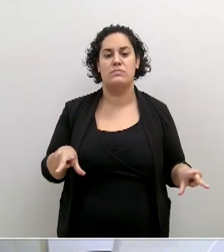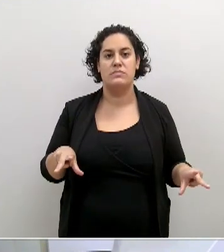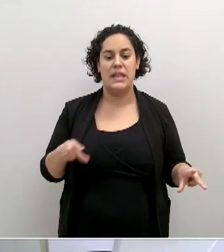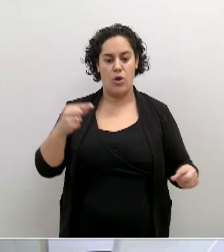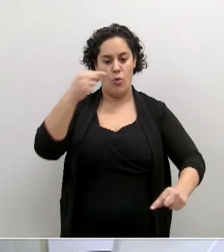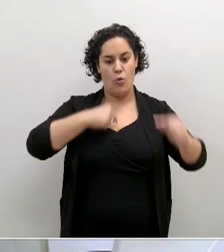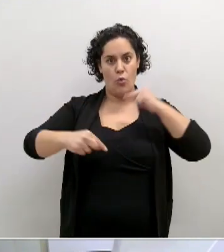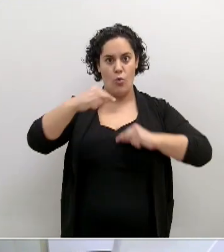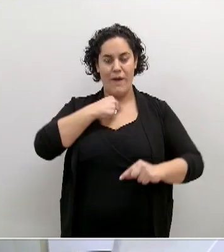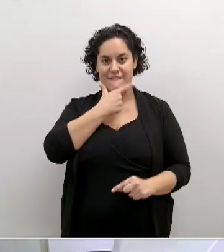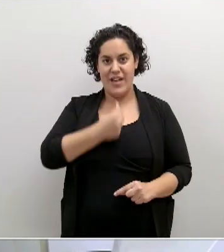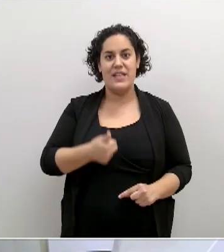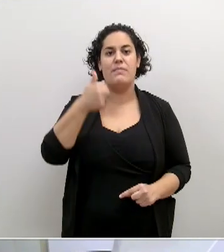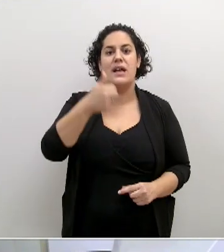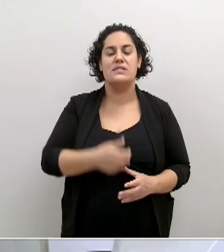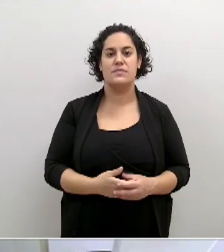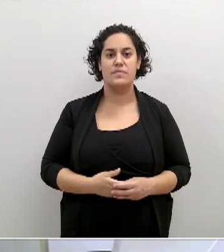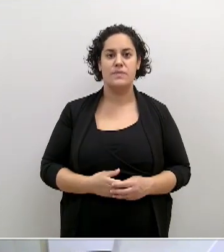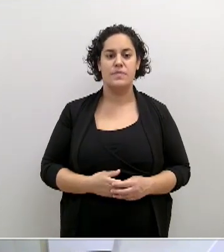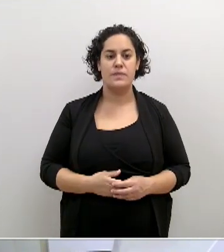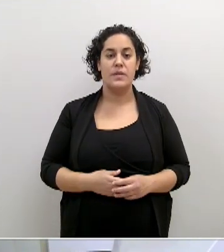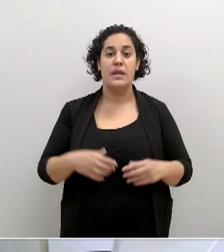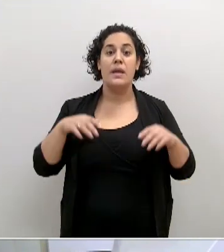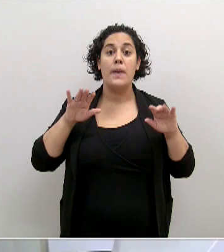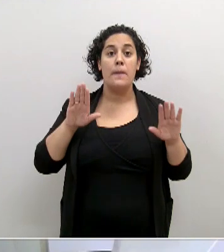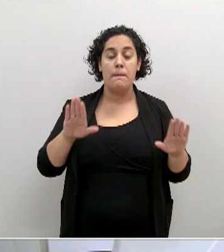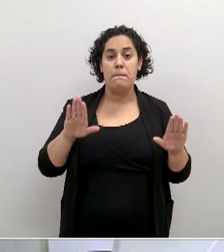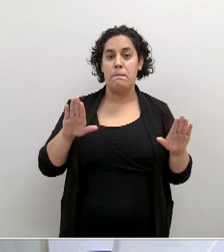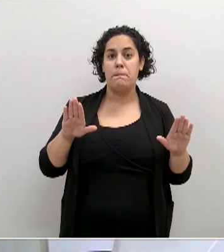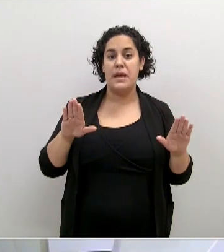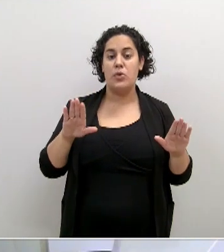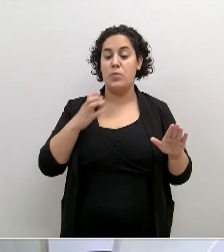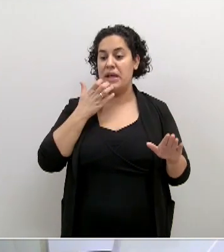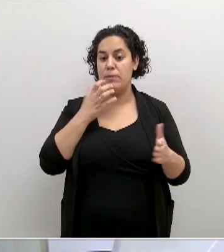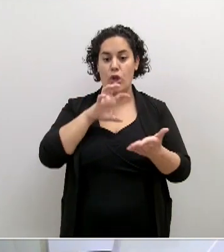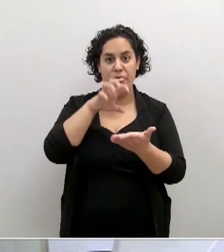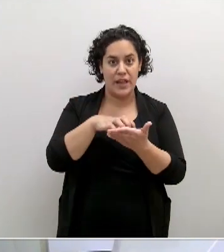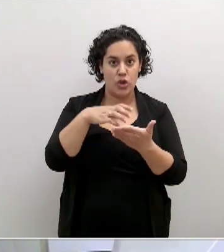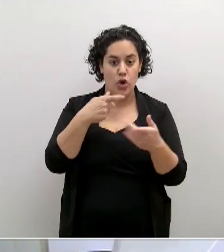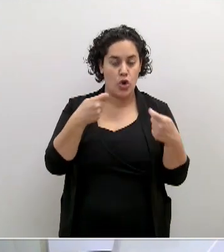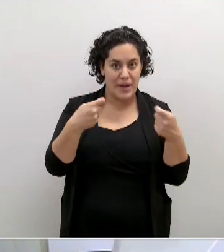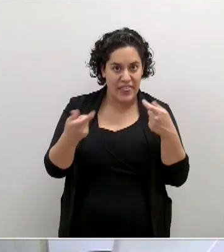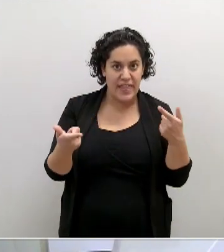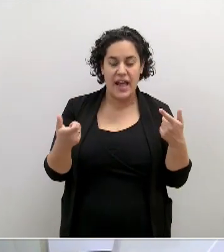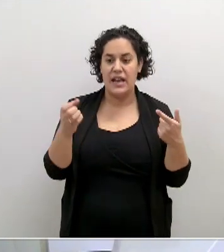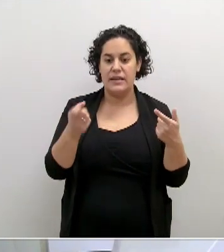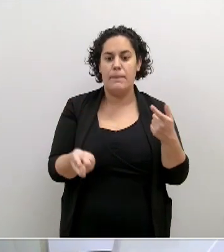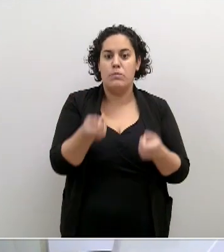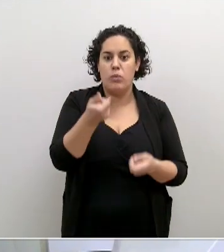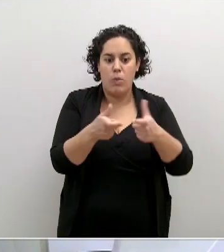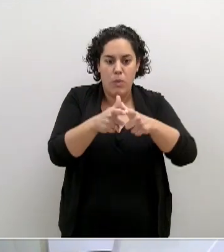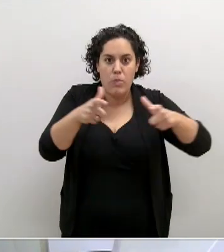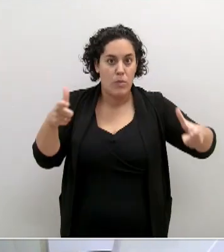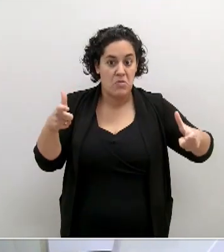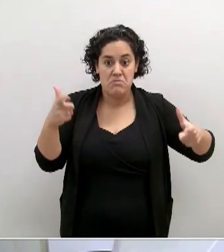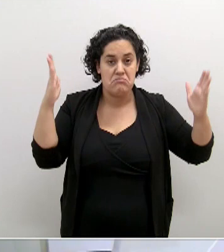visto hasta el momento que haya habido una repercusión en cuanto a centros comerciales, que haya habido brotes en centros